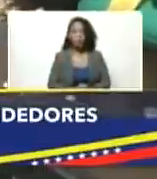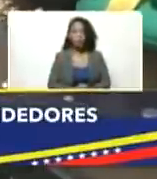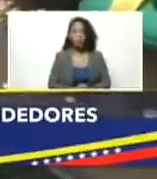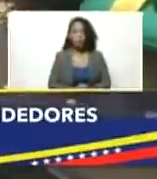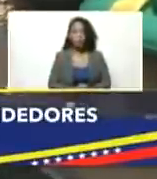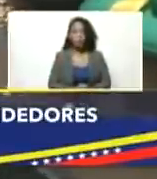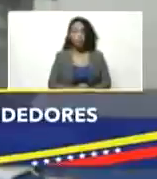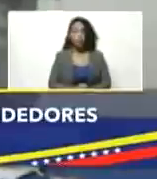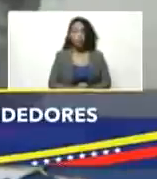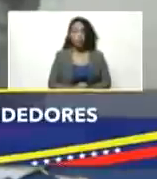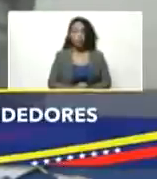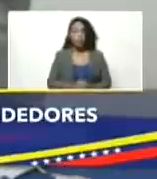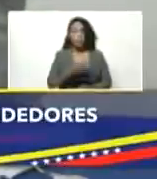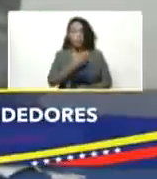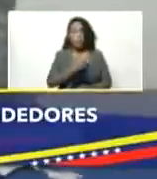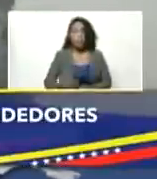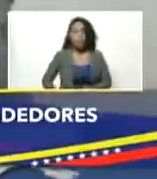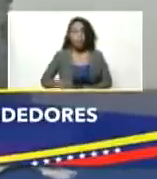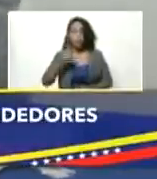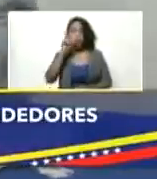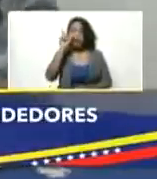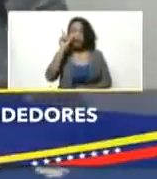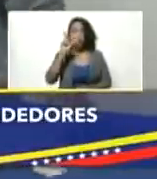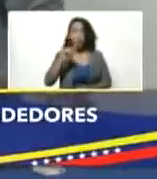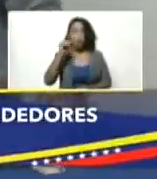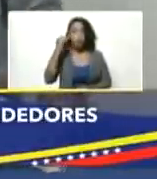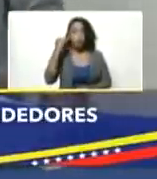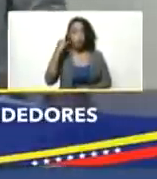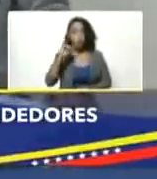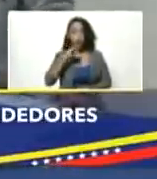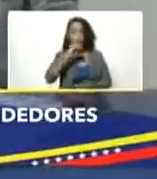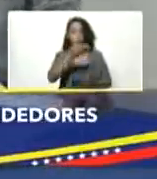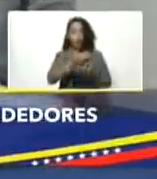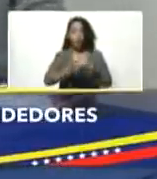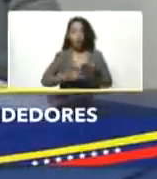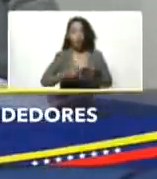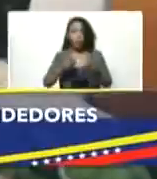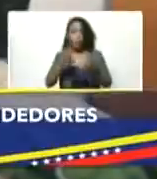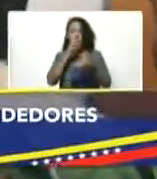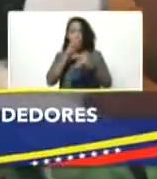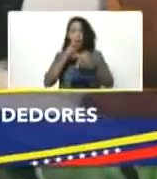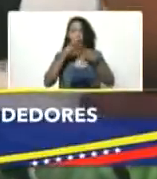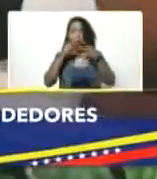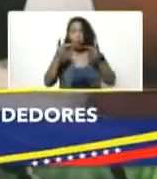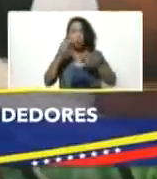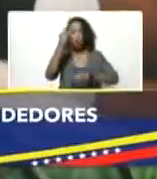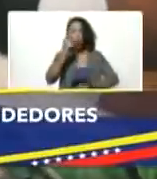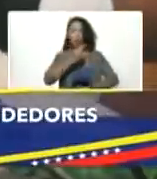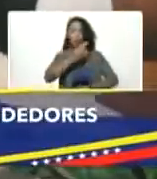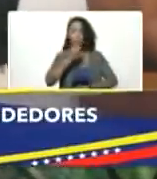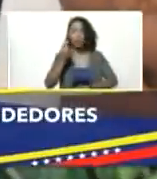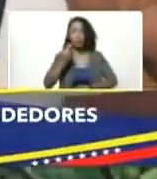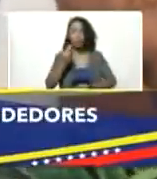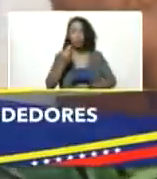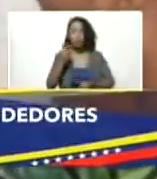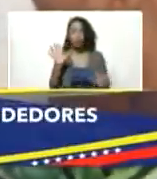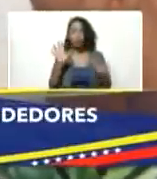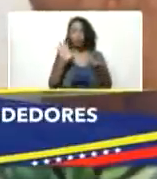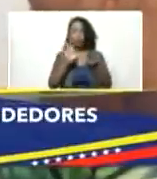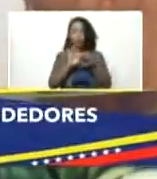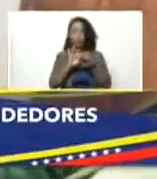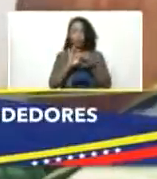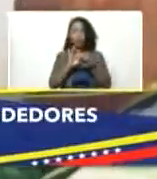Presidente, también tiene y le informo que tiene una banca pública comprometida,